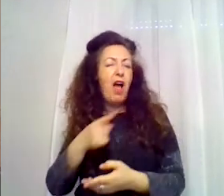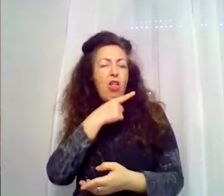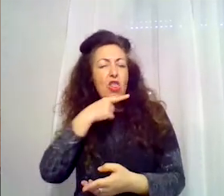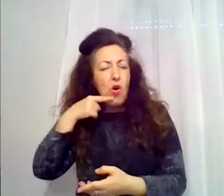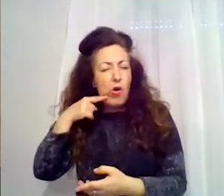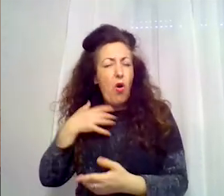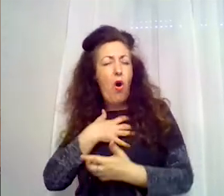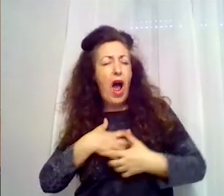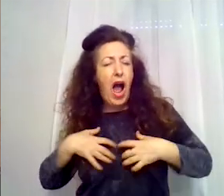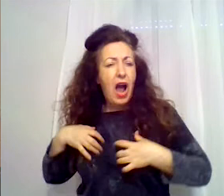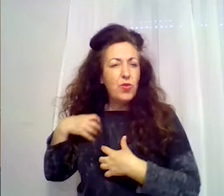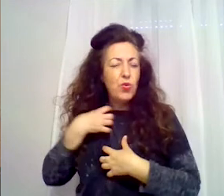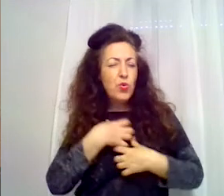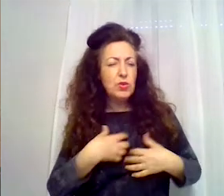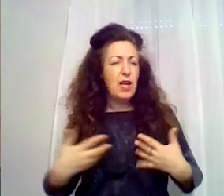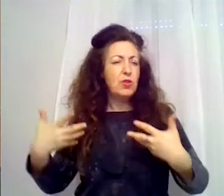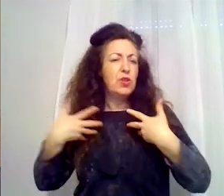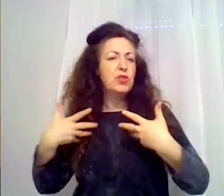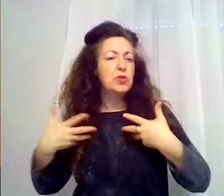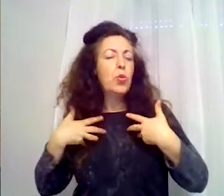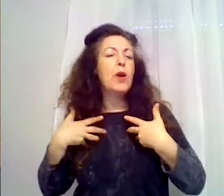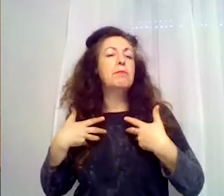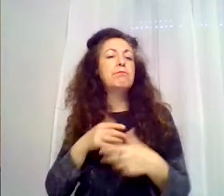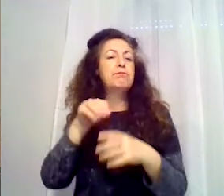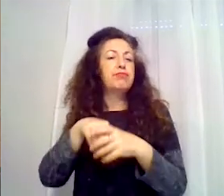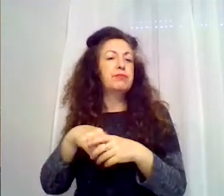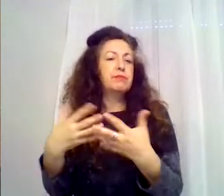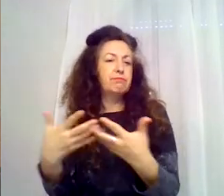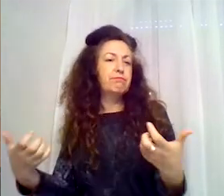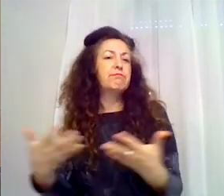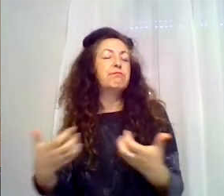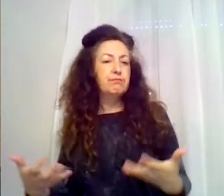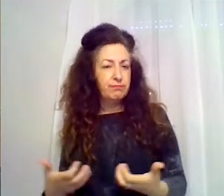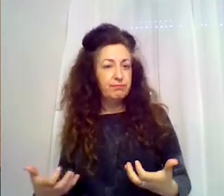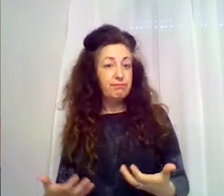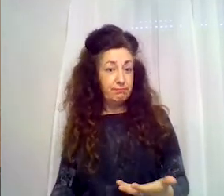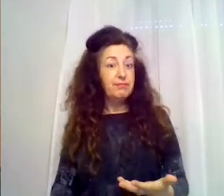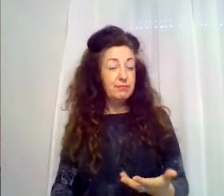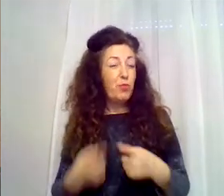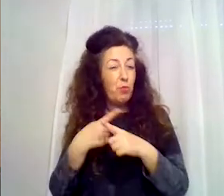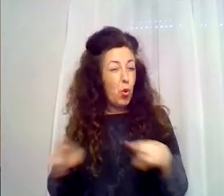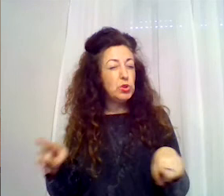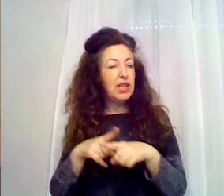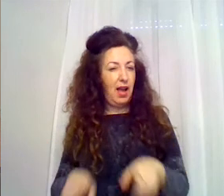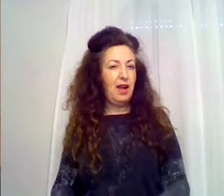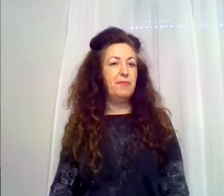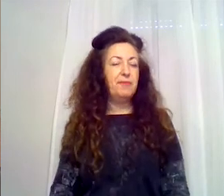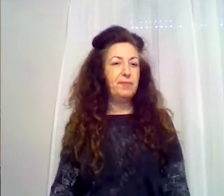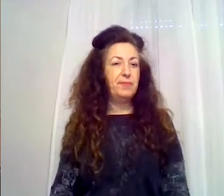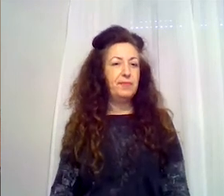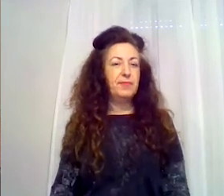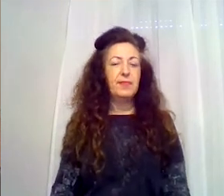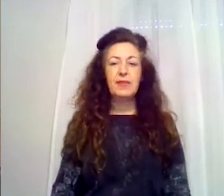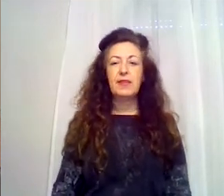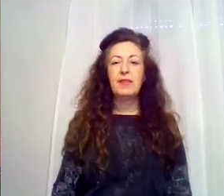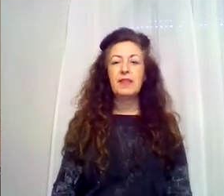varios autores es bastante sugerente, ¿no? Y bastante atractivo pues, para pensar... Pero, por ejemplo, Nacho, en